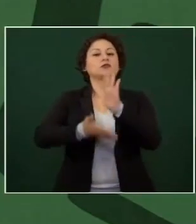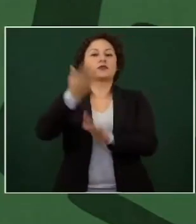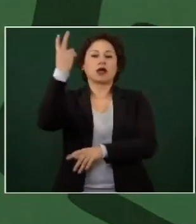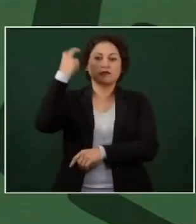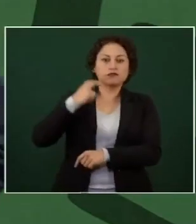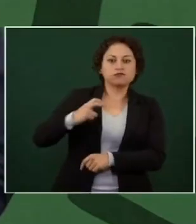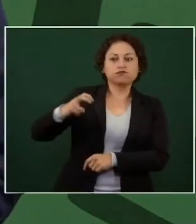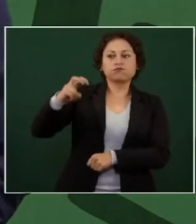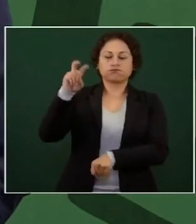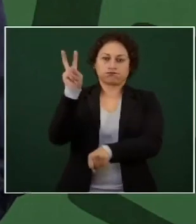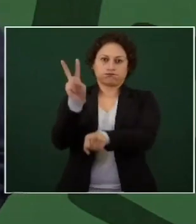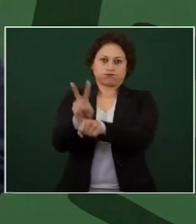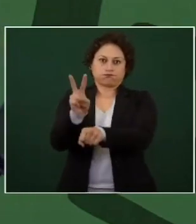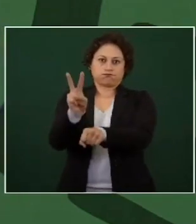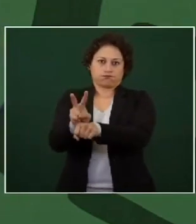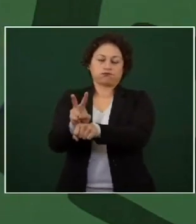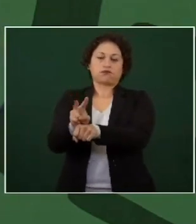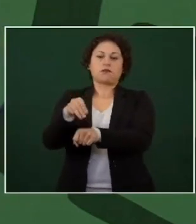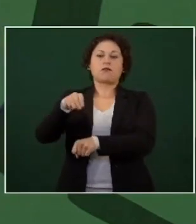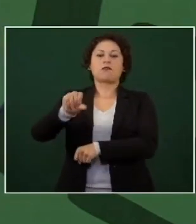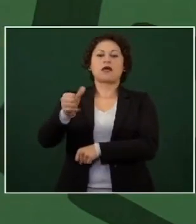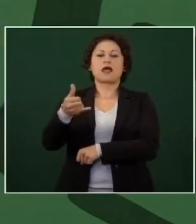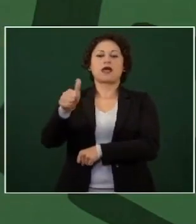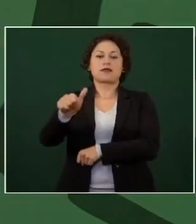supervisión del Tren Maya.